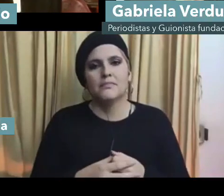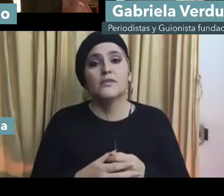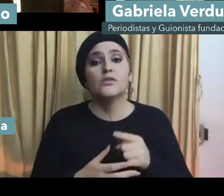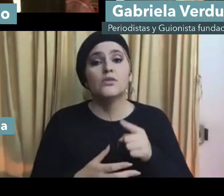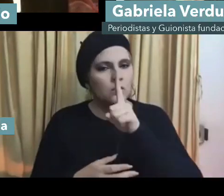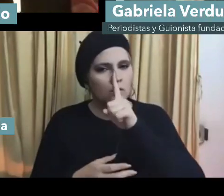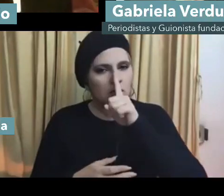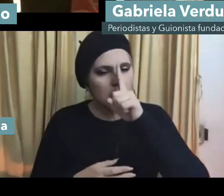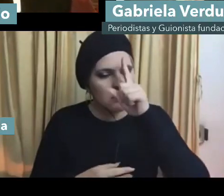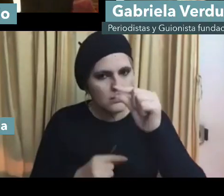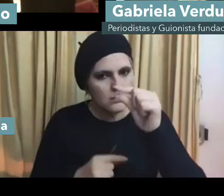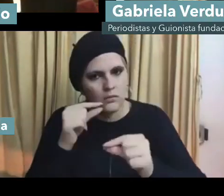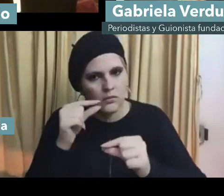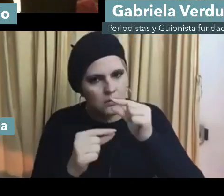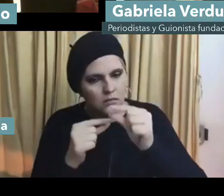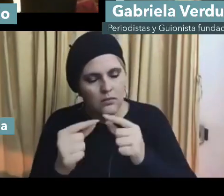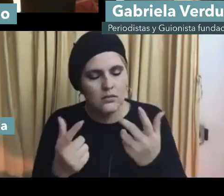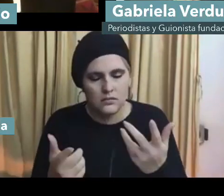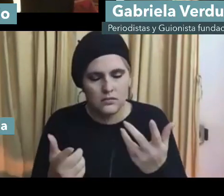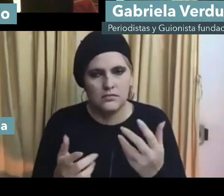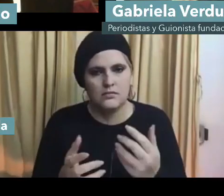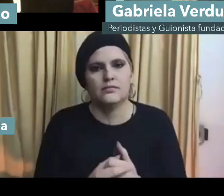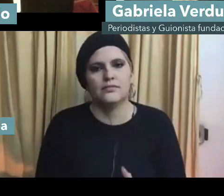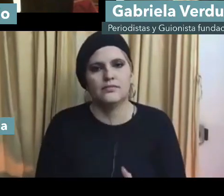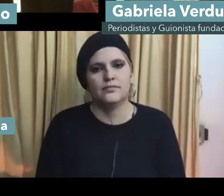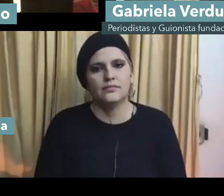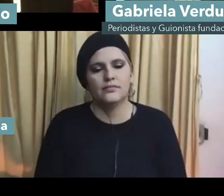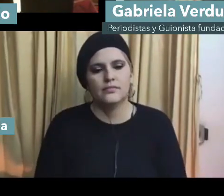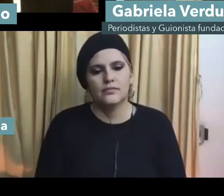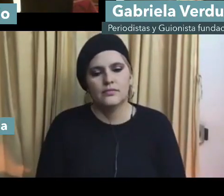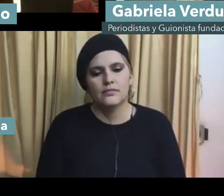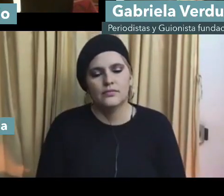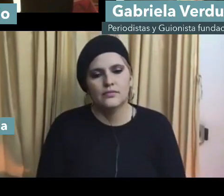situaciones. Pregunta también simplemente Magda,